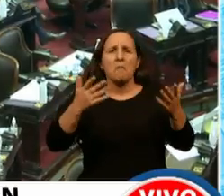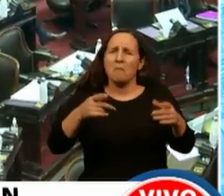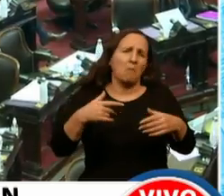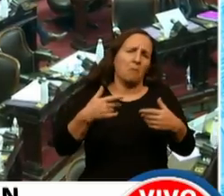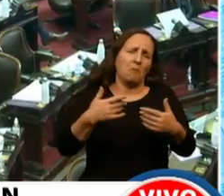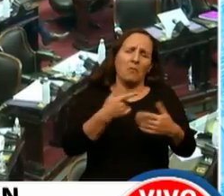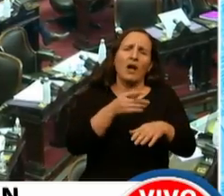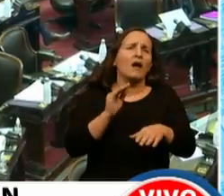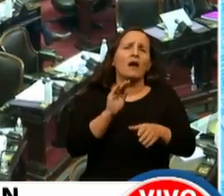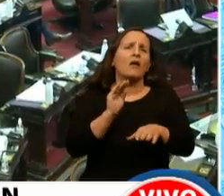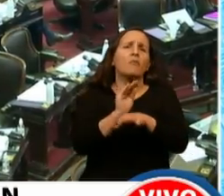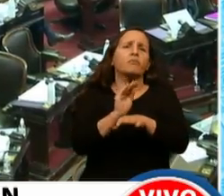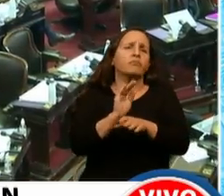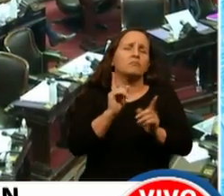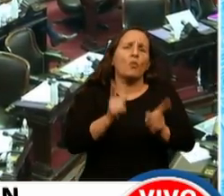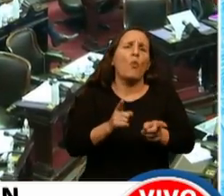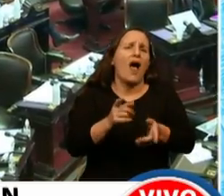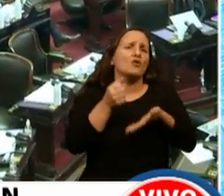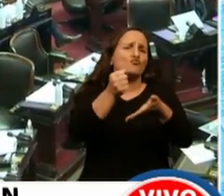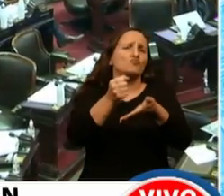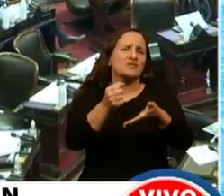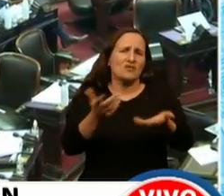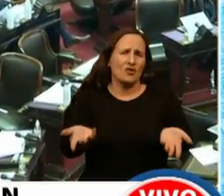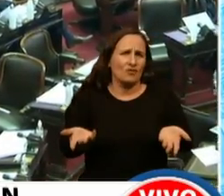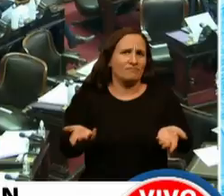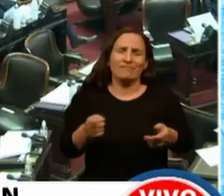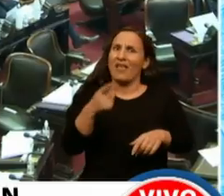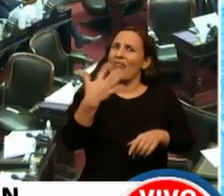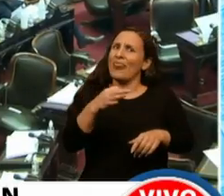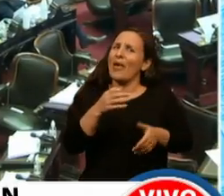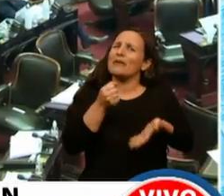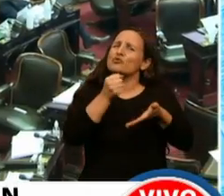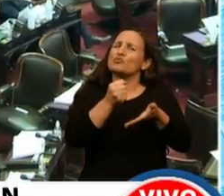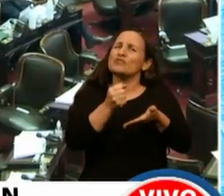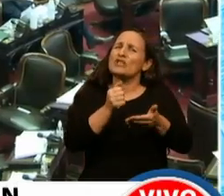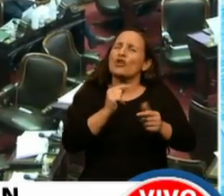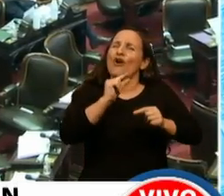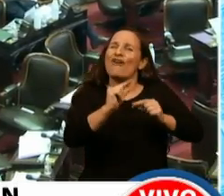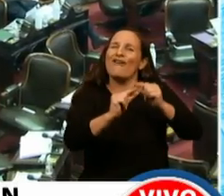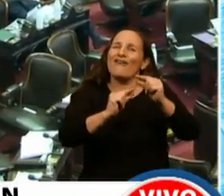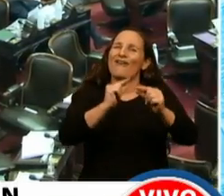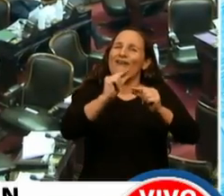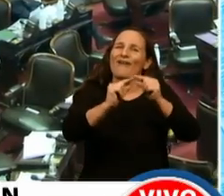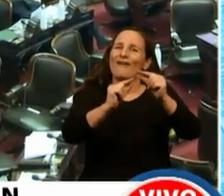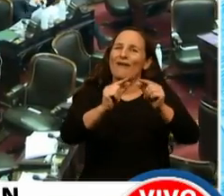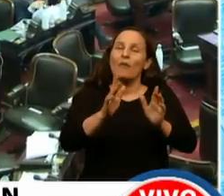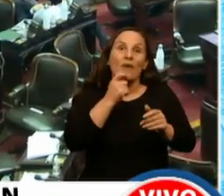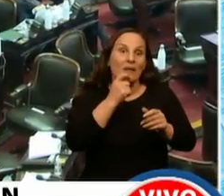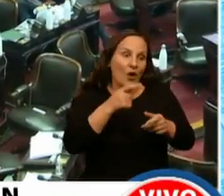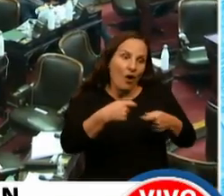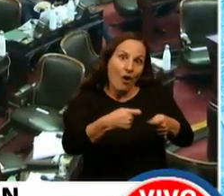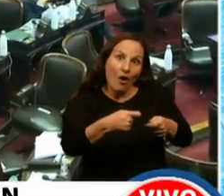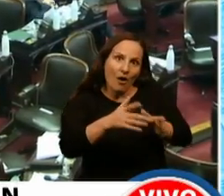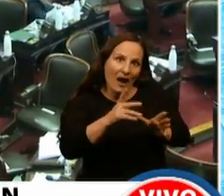usuario para evitar esto se deberían poder aplicar subsidios progresivos en los de los primeros metros cúbicos